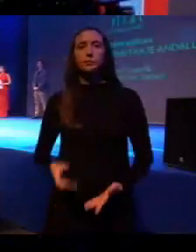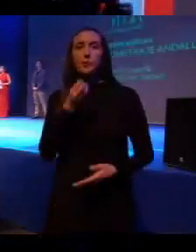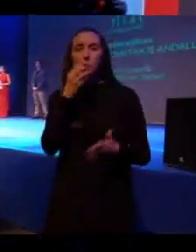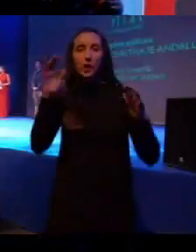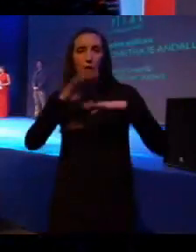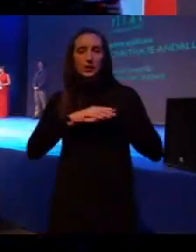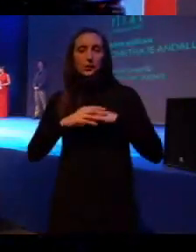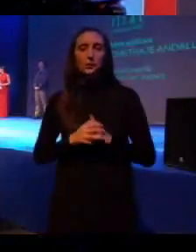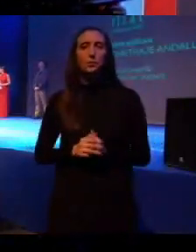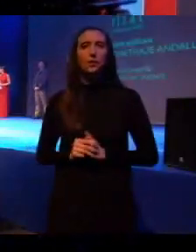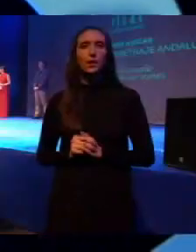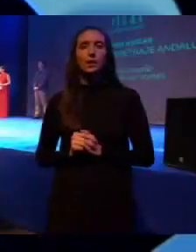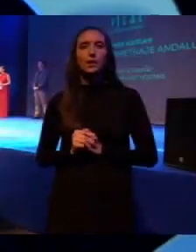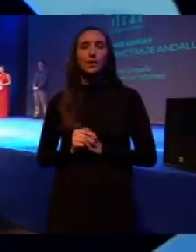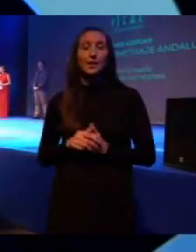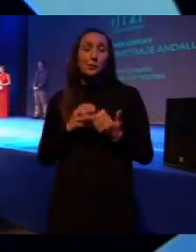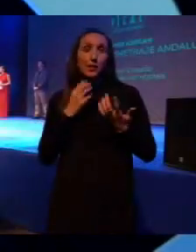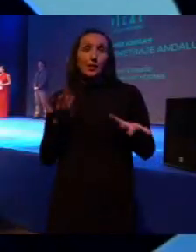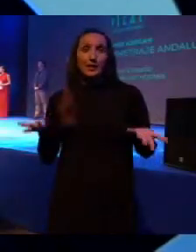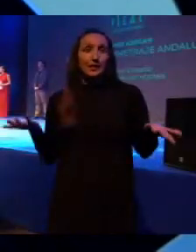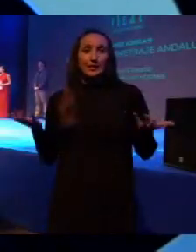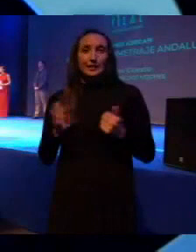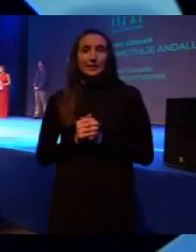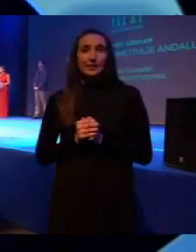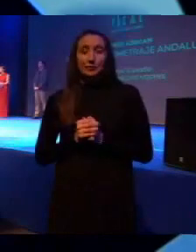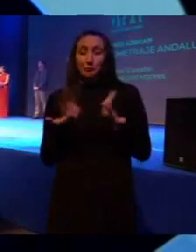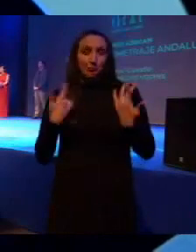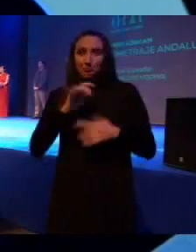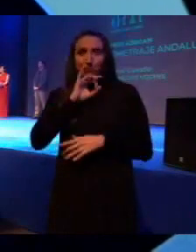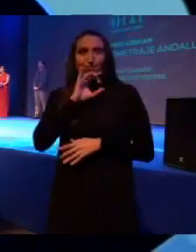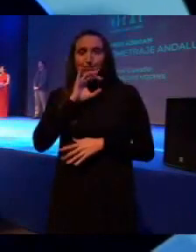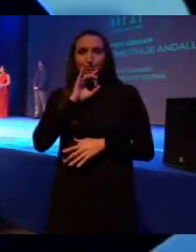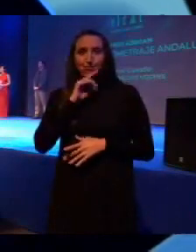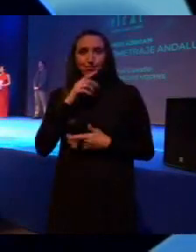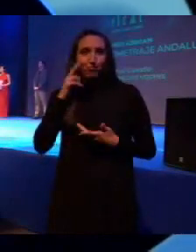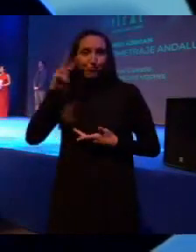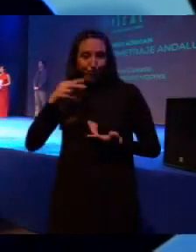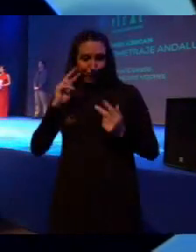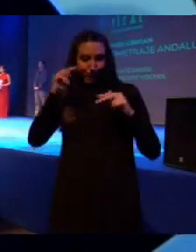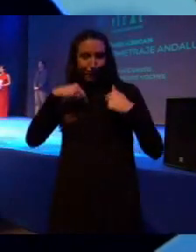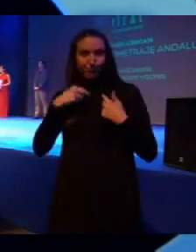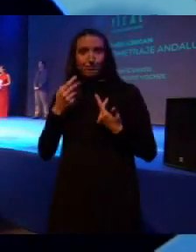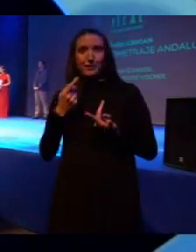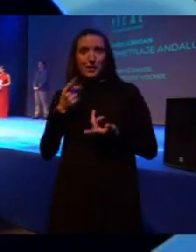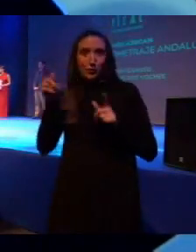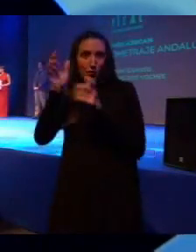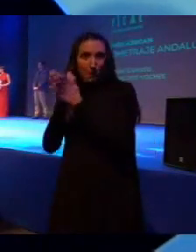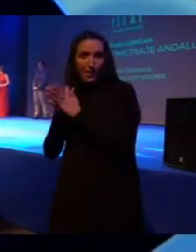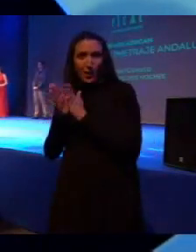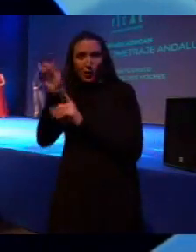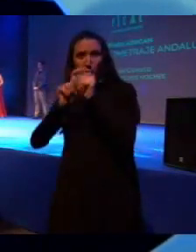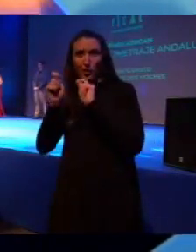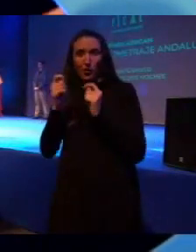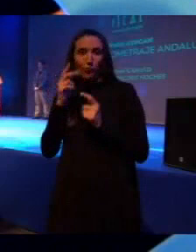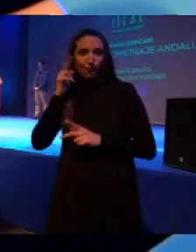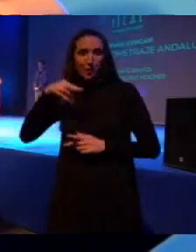Buenas noches. Bueno, pues súper contento con este reconocimiento de mis compañeros de ASECAN. Muchas